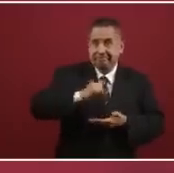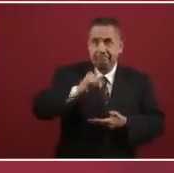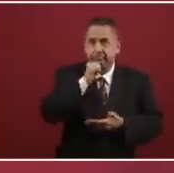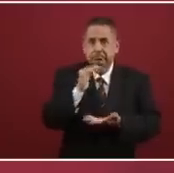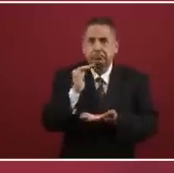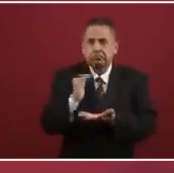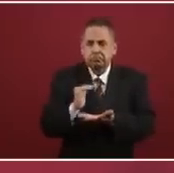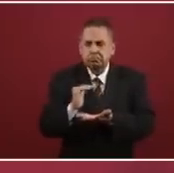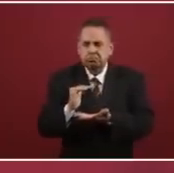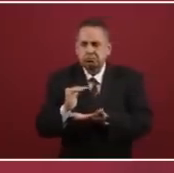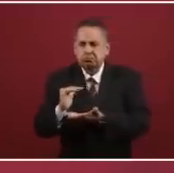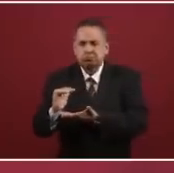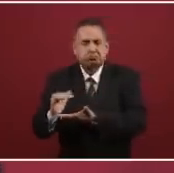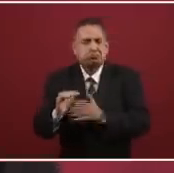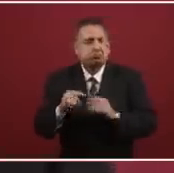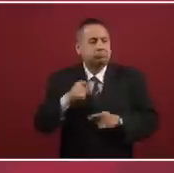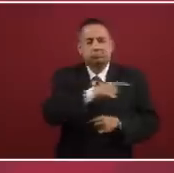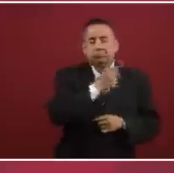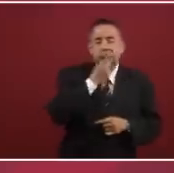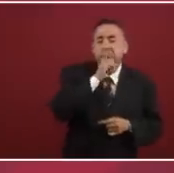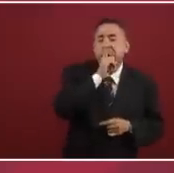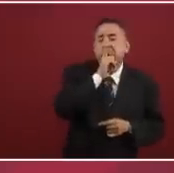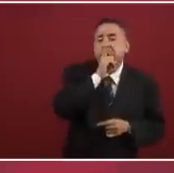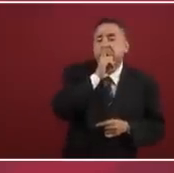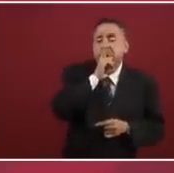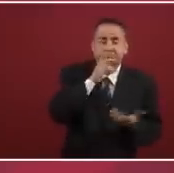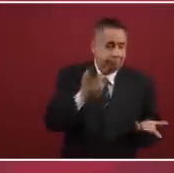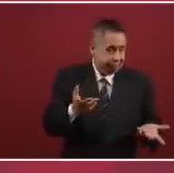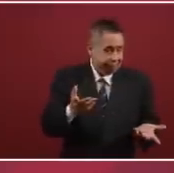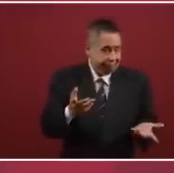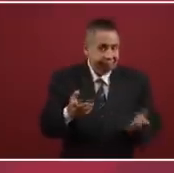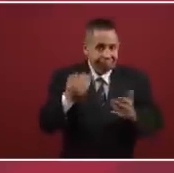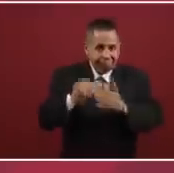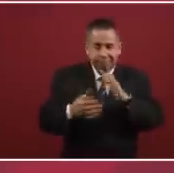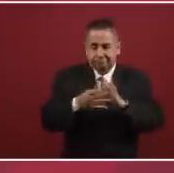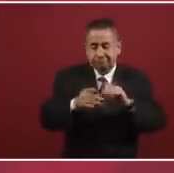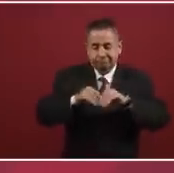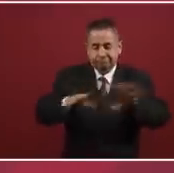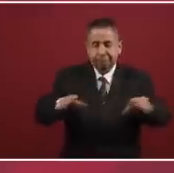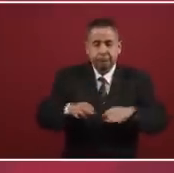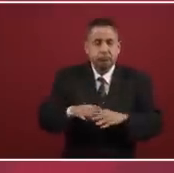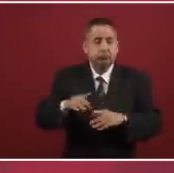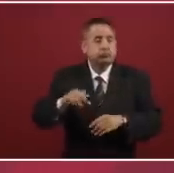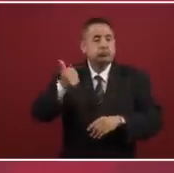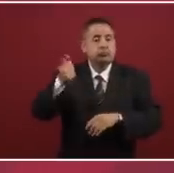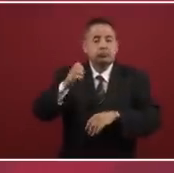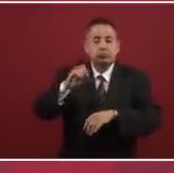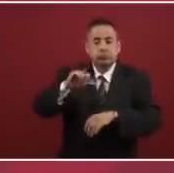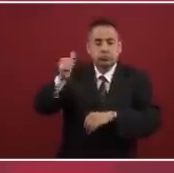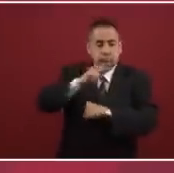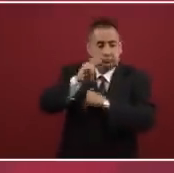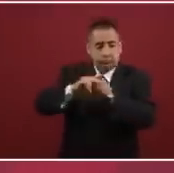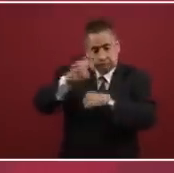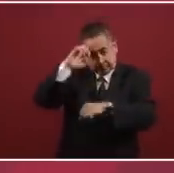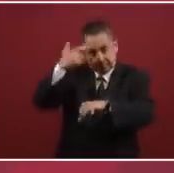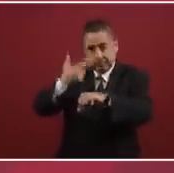No se decía nada del crecimiento de la inversión extranjera.